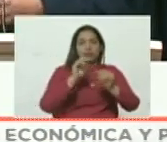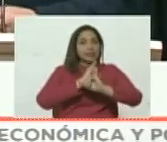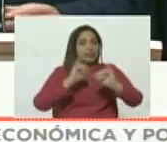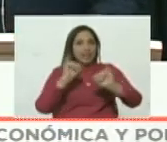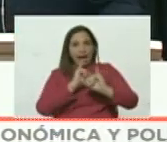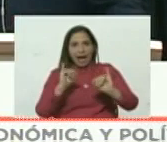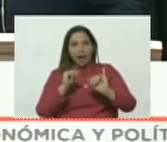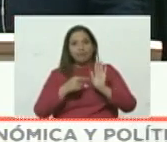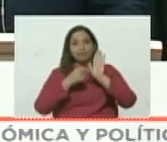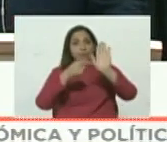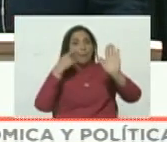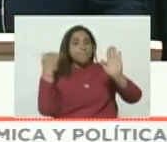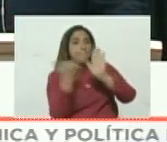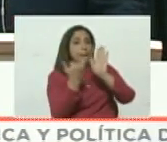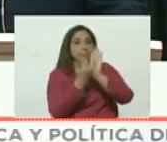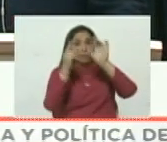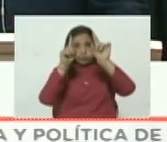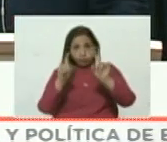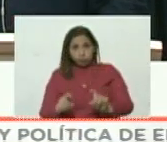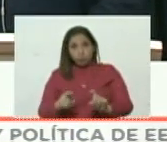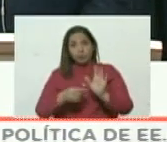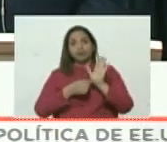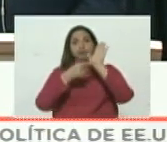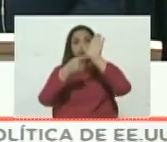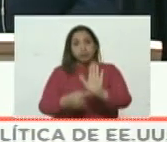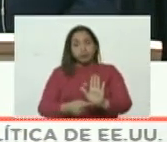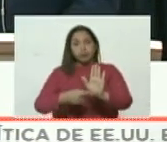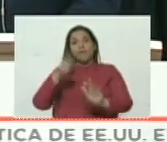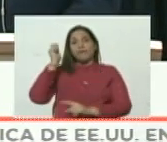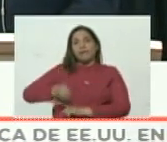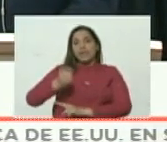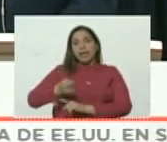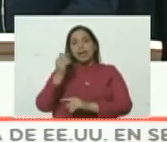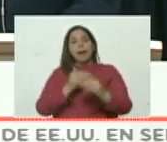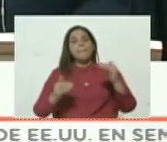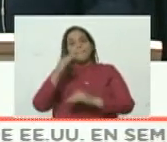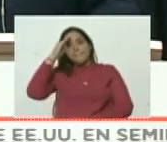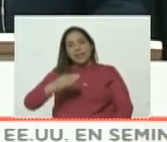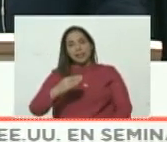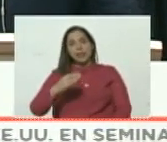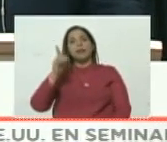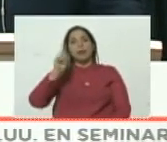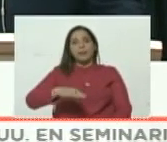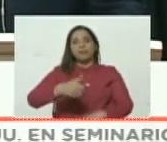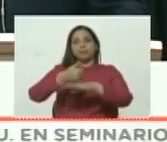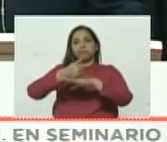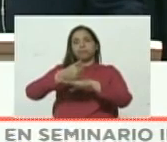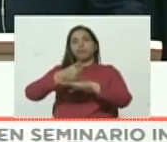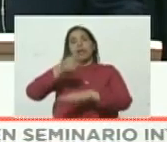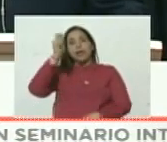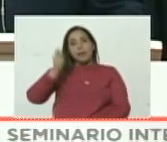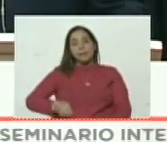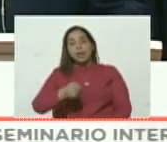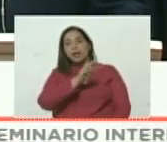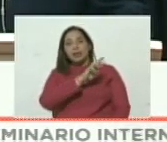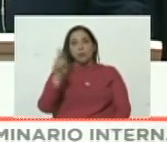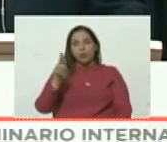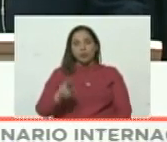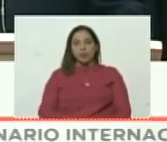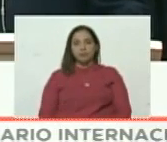la plena prueba que está presentando la Fiscalía Militar y la Fiscalía General de la República. Así